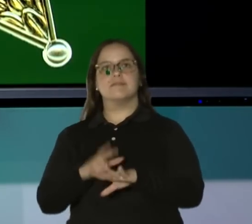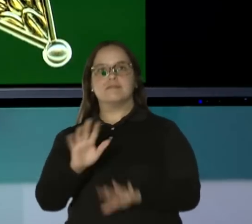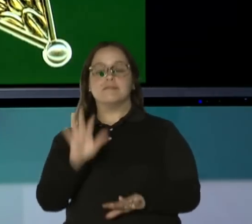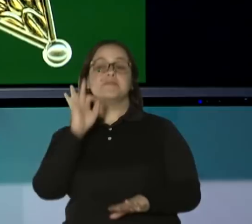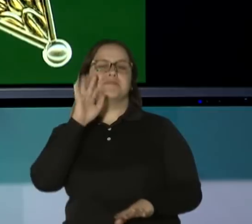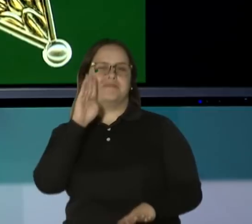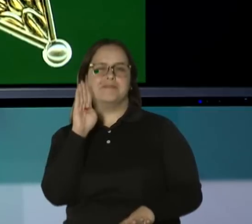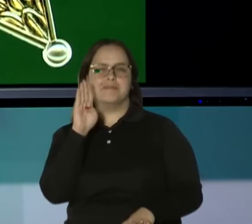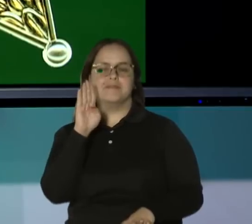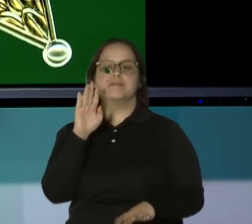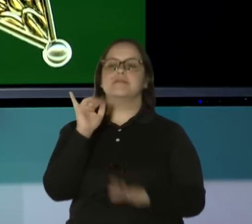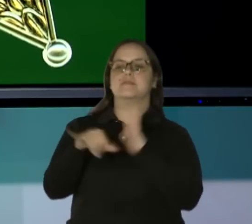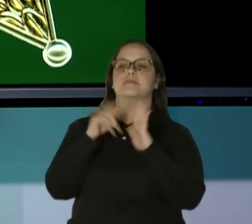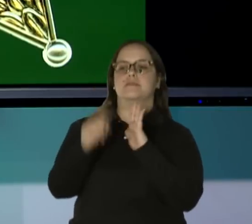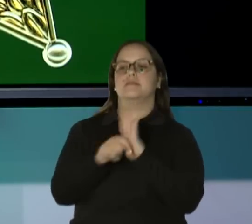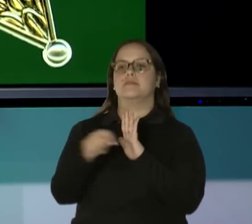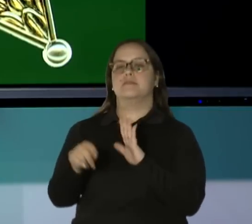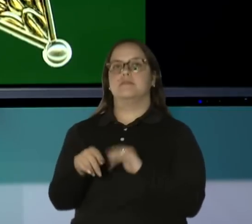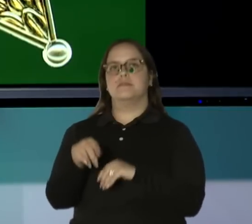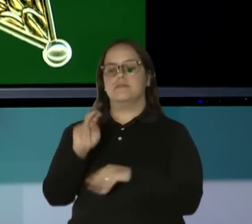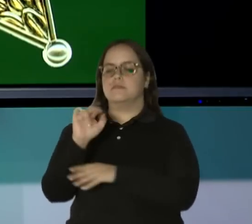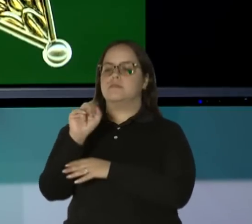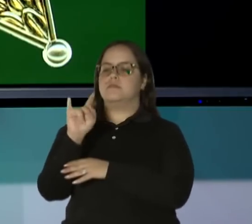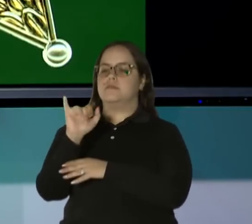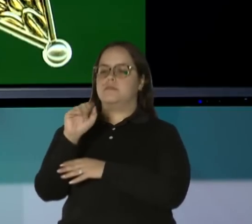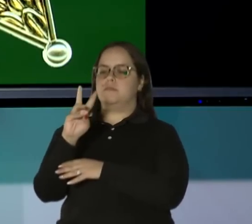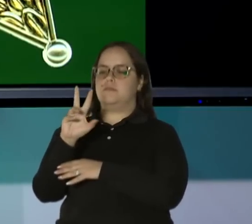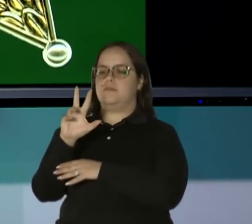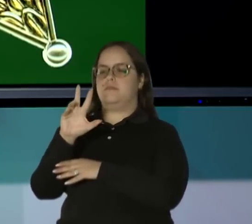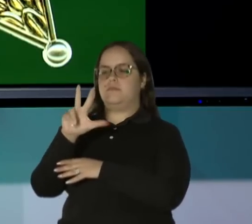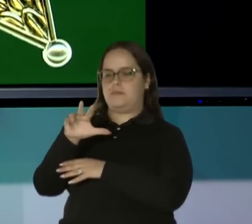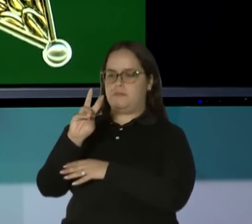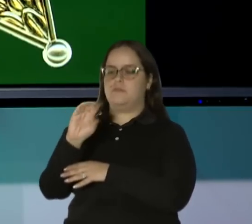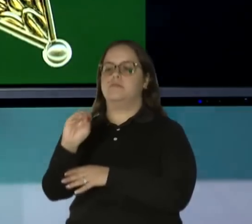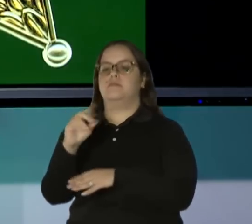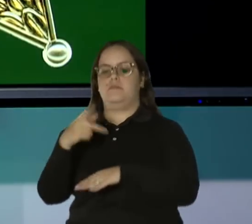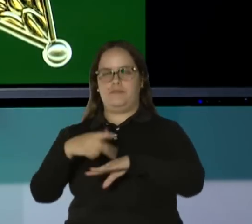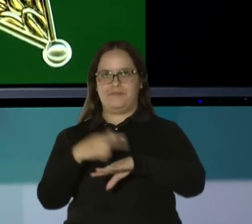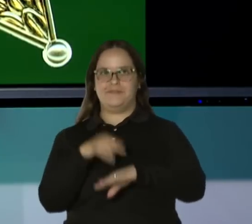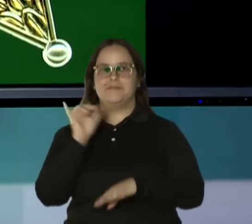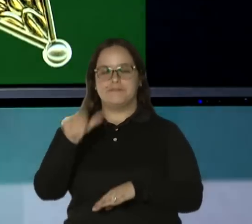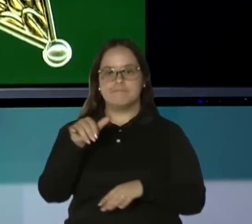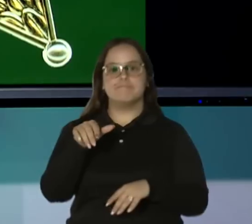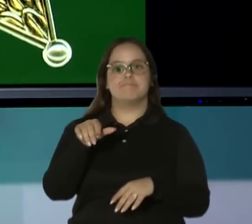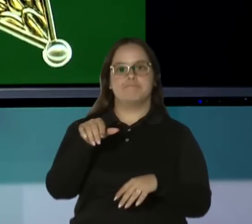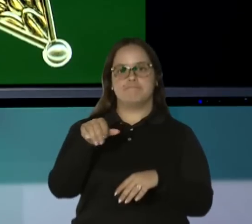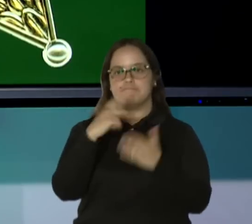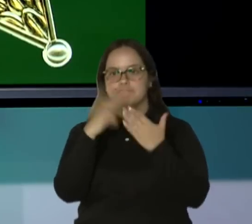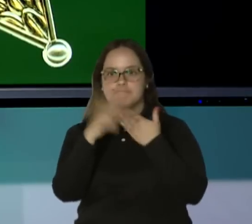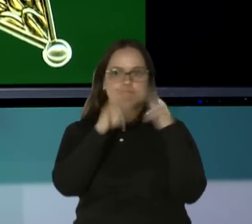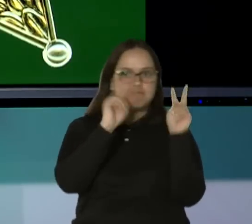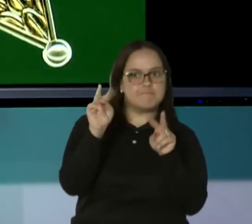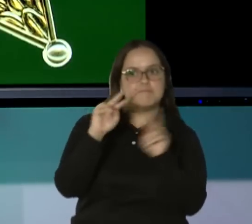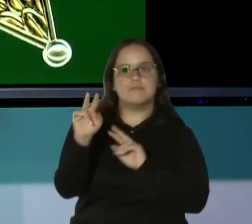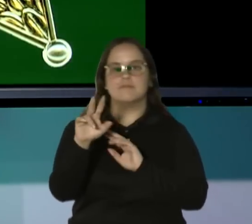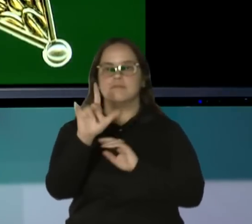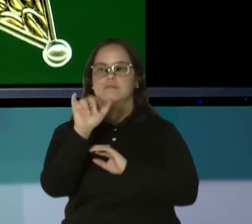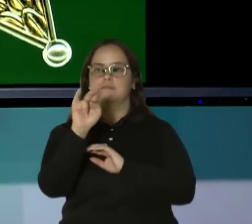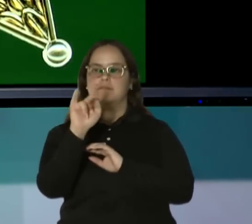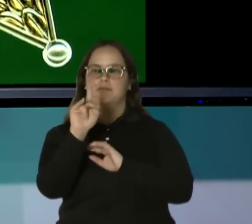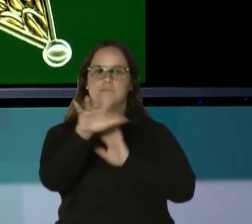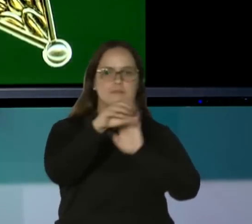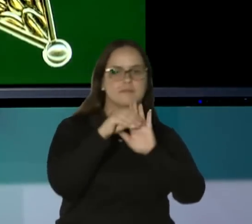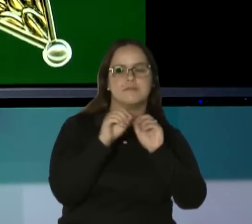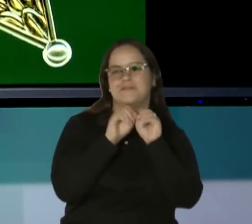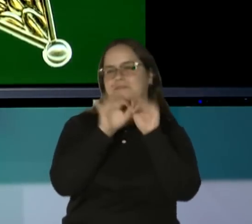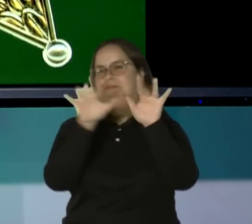Facebook. En YouTube, en el canal de Noti 6 360 PR. Ahí sí, ve el programa, copia el vínculo y lo envía a todas las personas